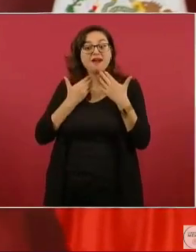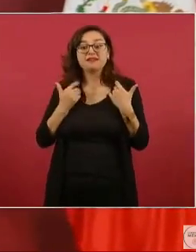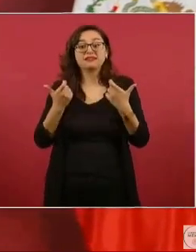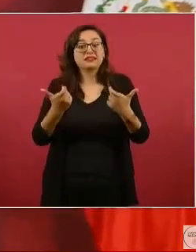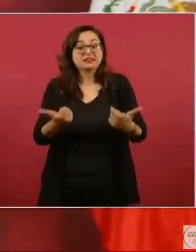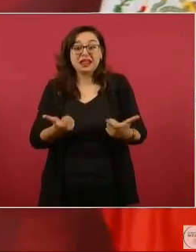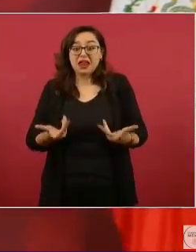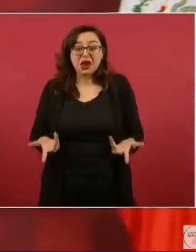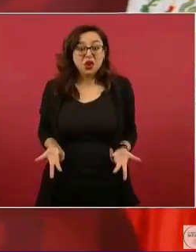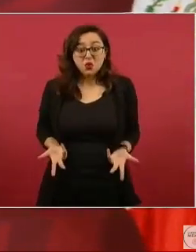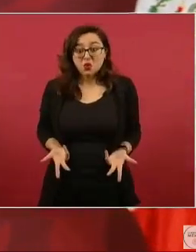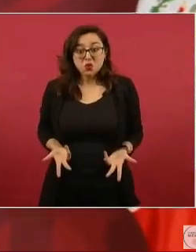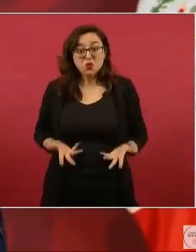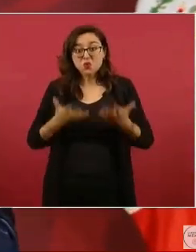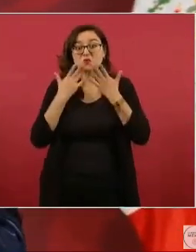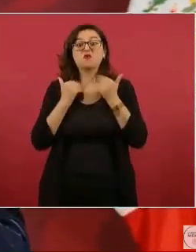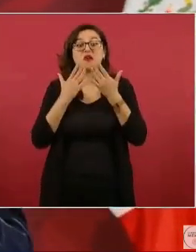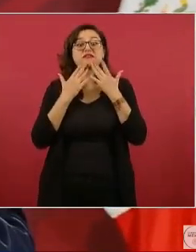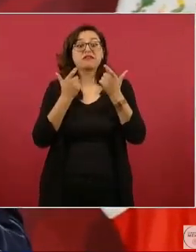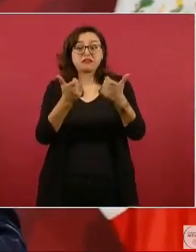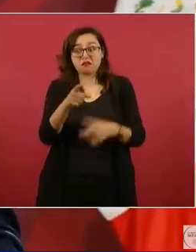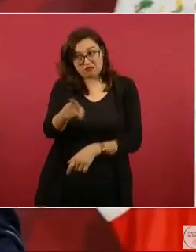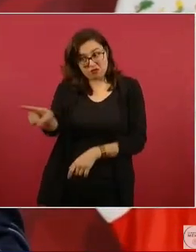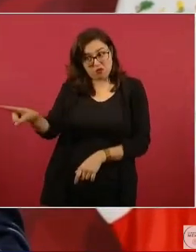había ingresos,